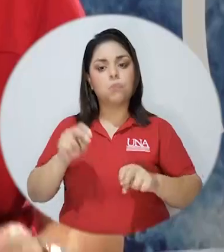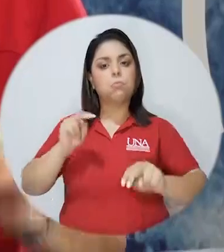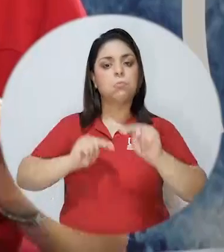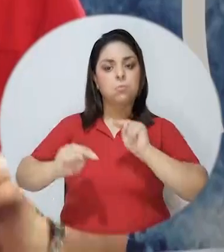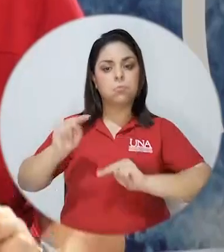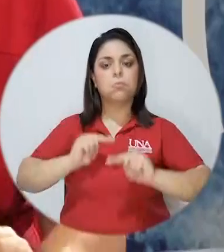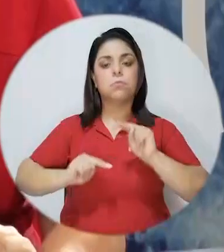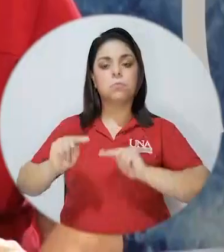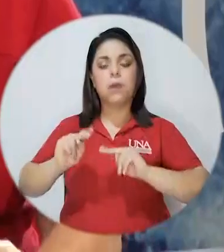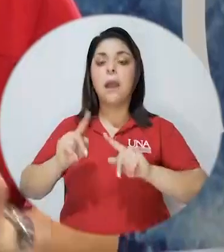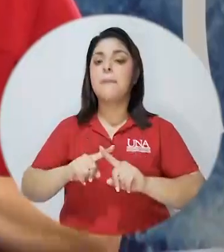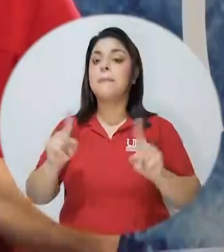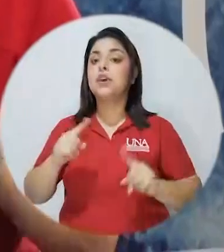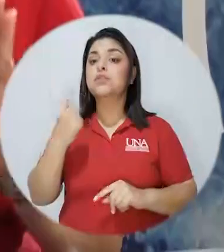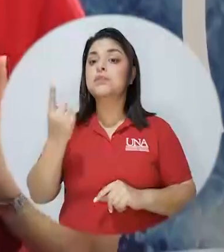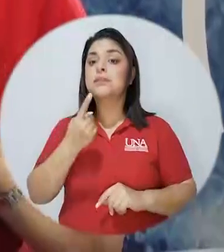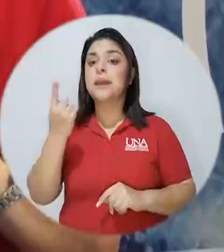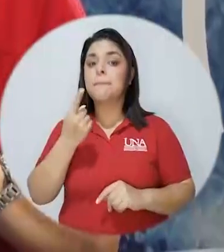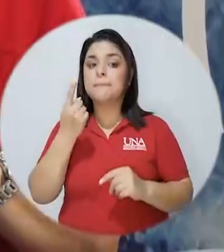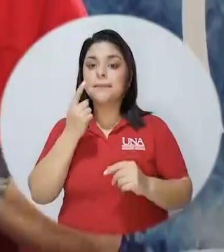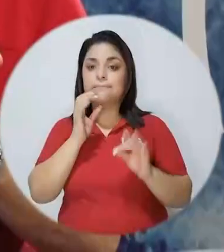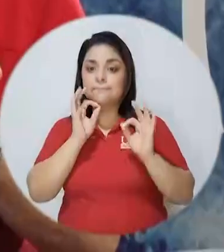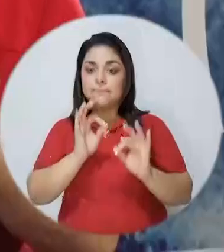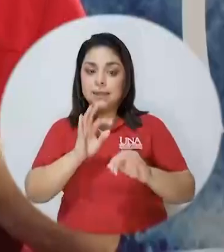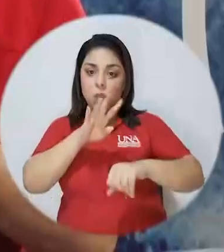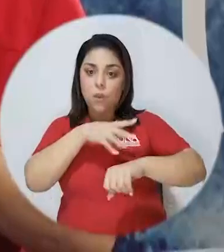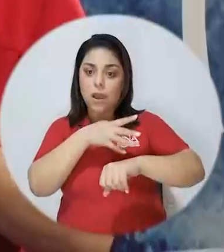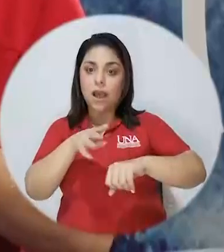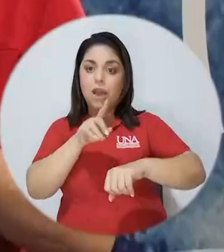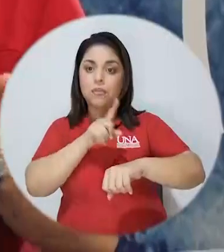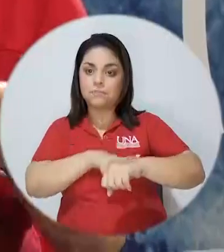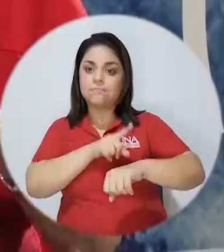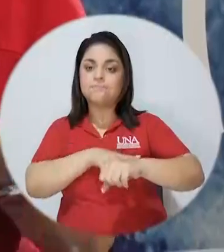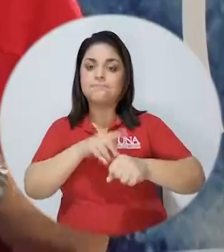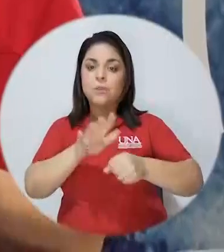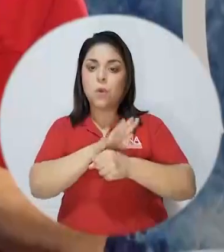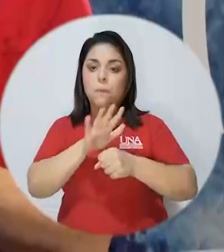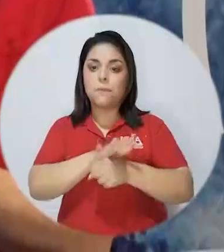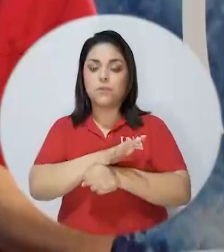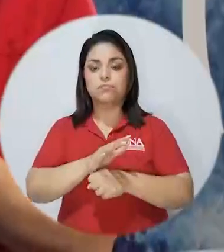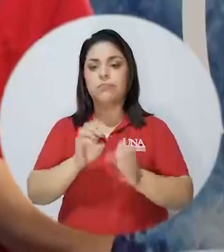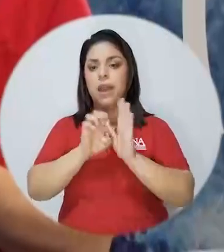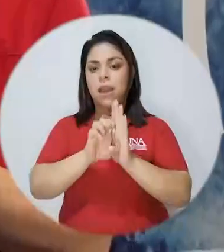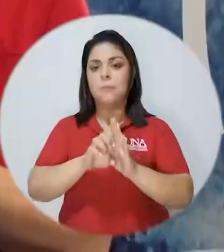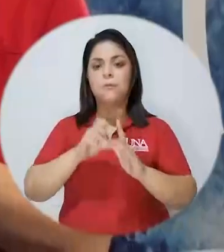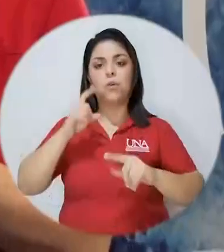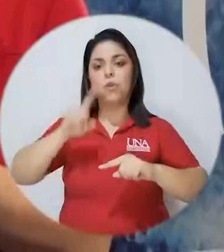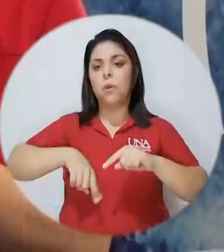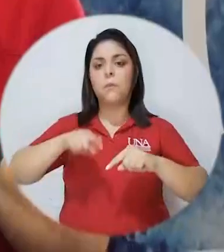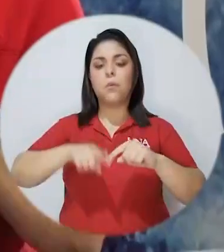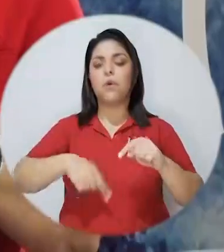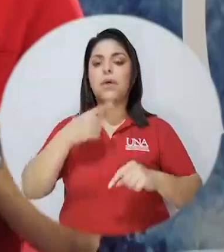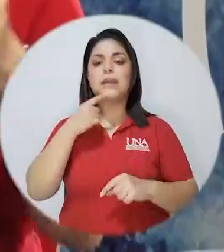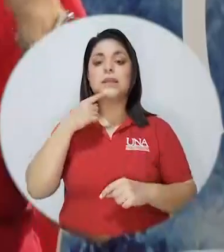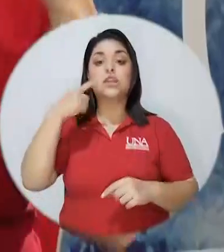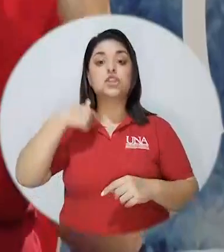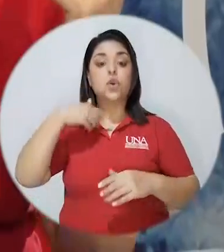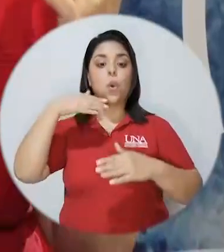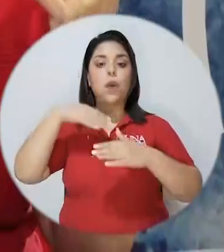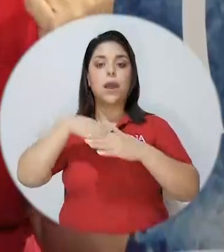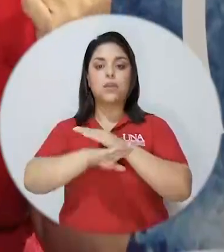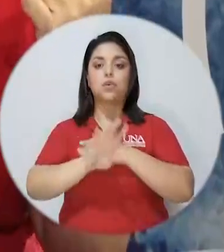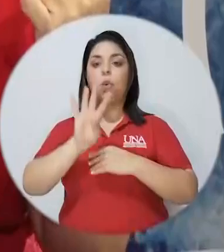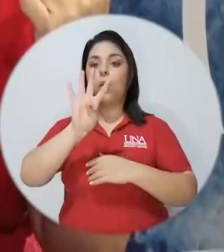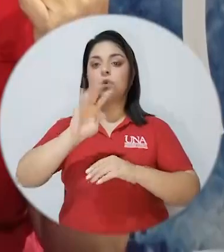negociación. Pero siempre dentro del alcance de su jornada. O sea, yo no puedo decir, trabajo a las 4 de la madrugada, porque ya yo estoy entrando en una